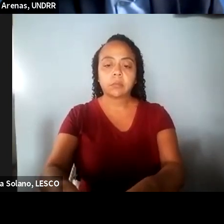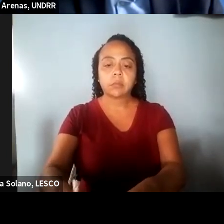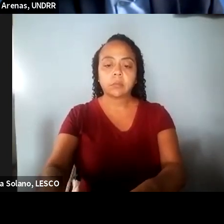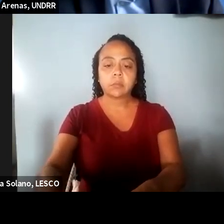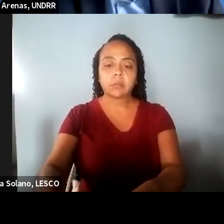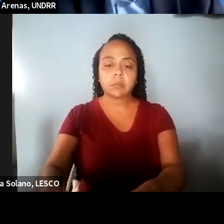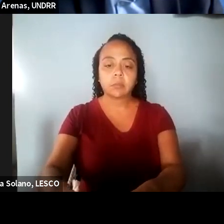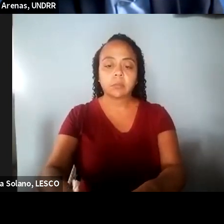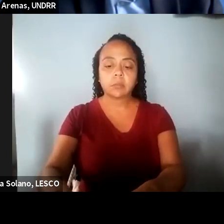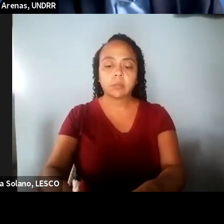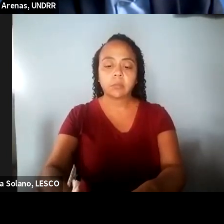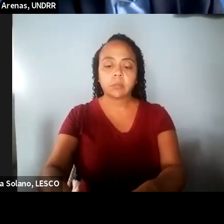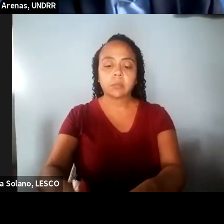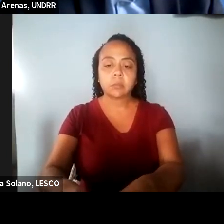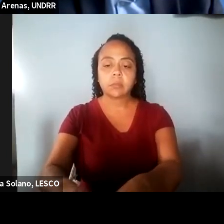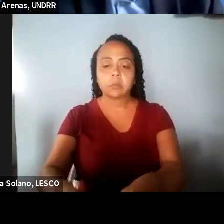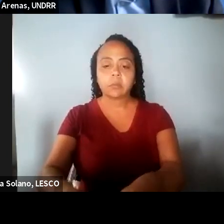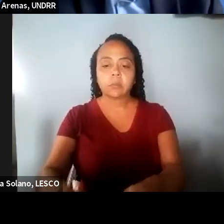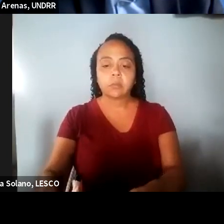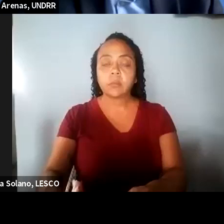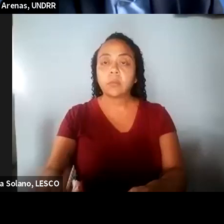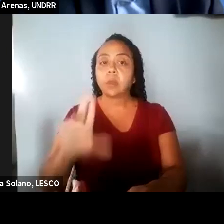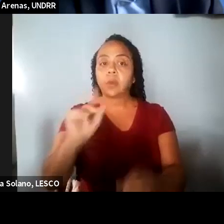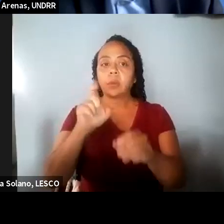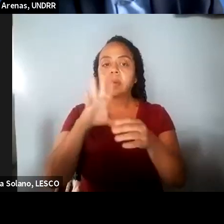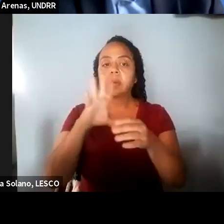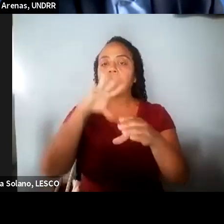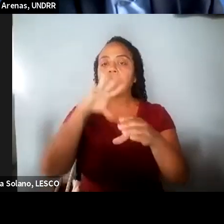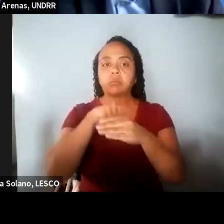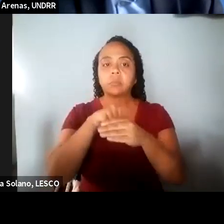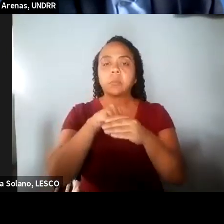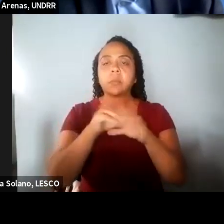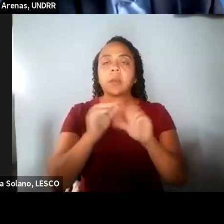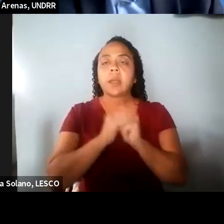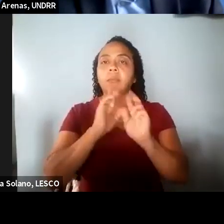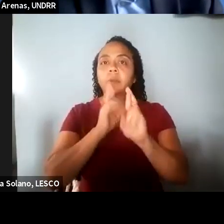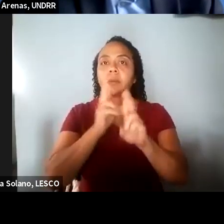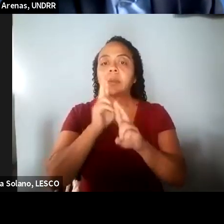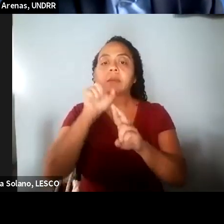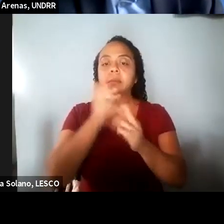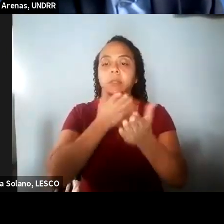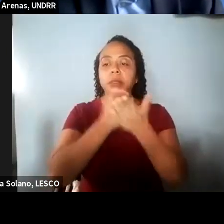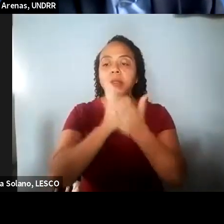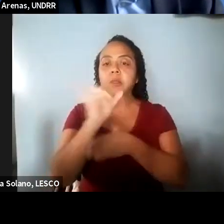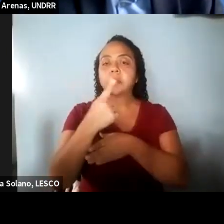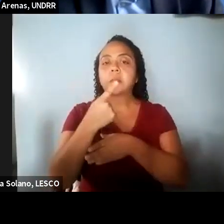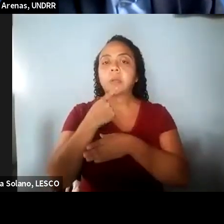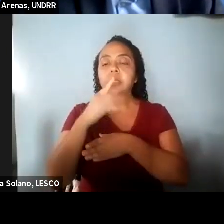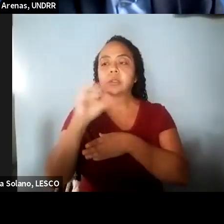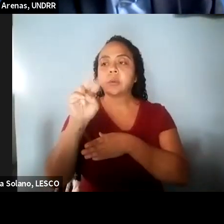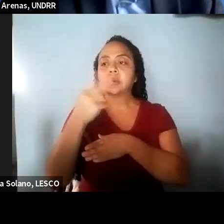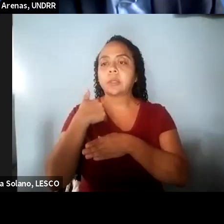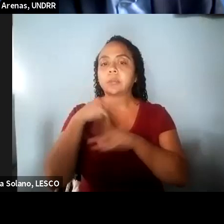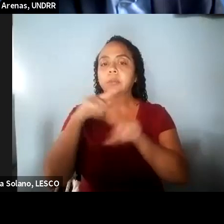conjunto no debe circunscribirse a los preparativos y respuestas debemos entender como lo ha planteado naciones unidas que tenemos diferentes